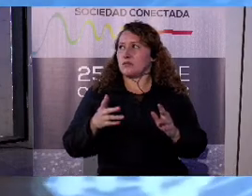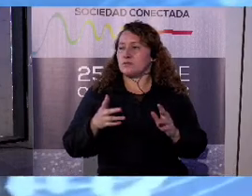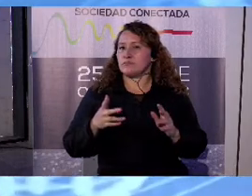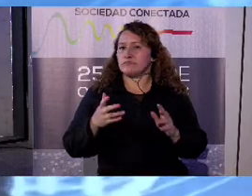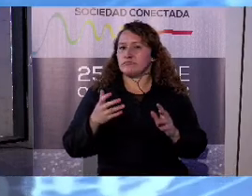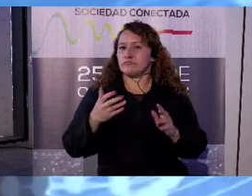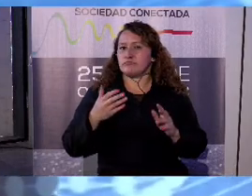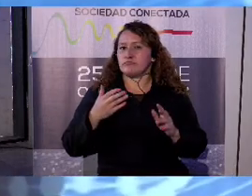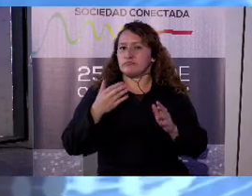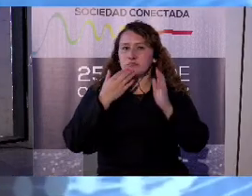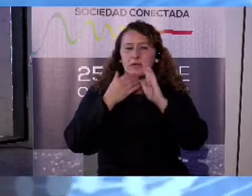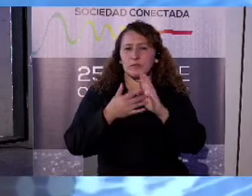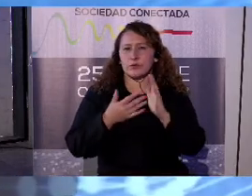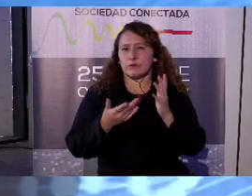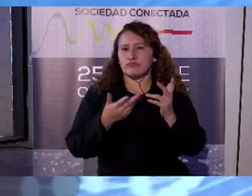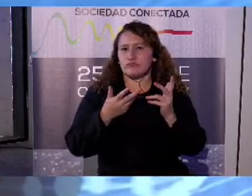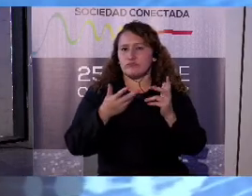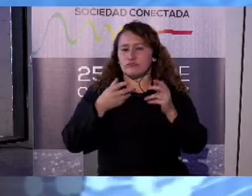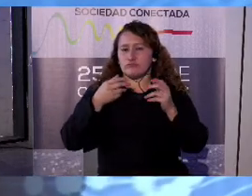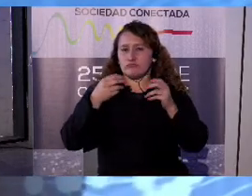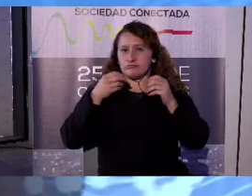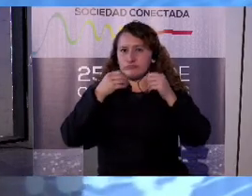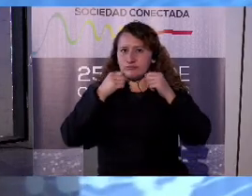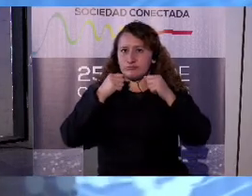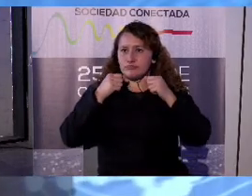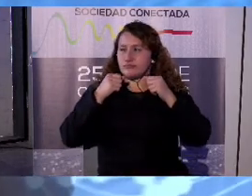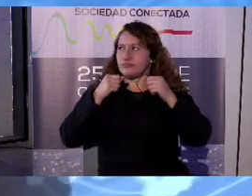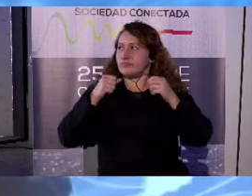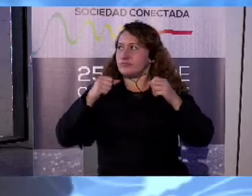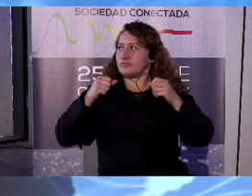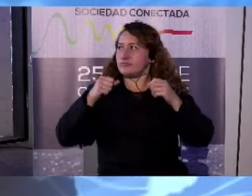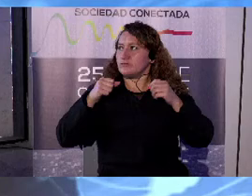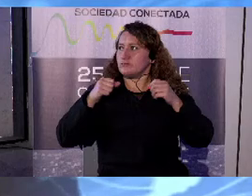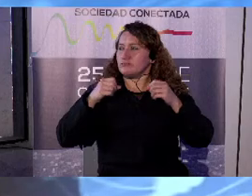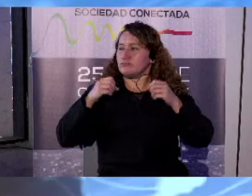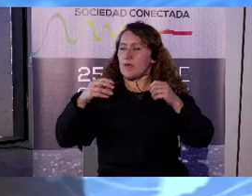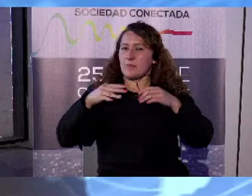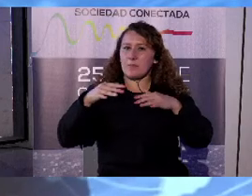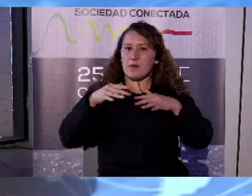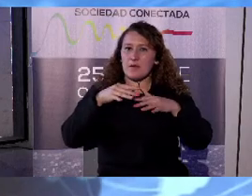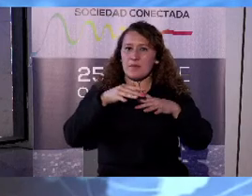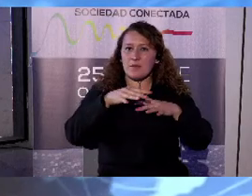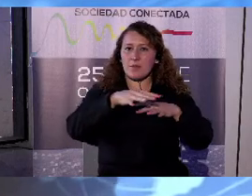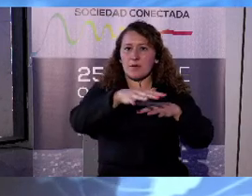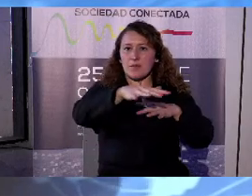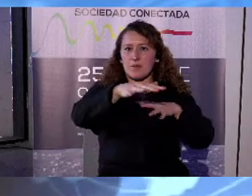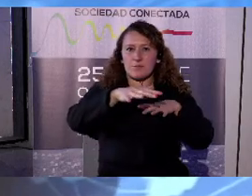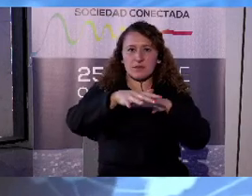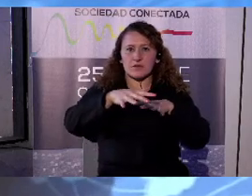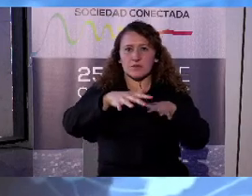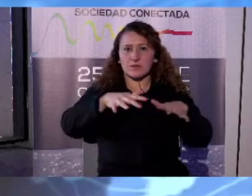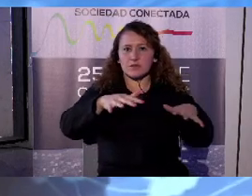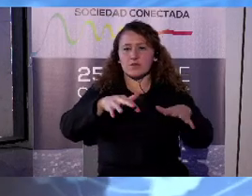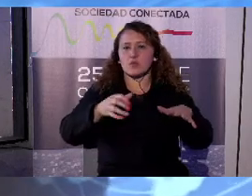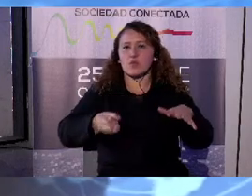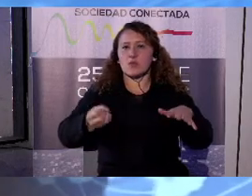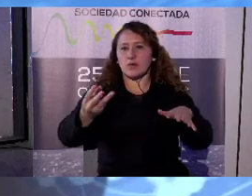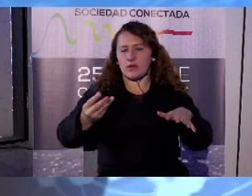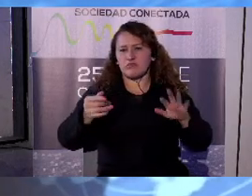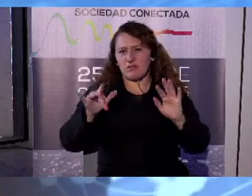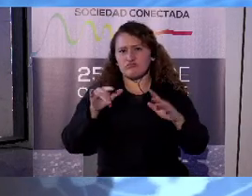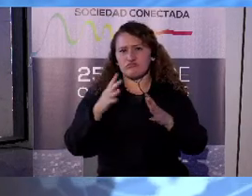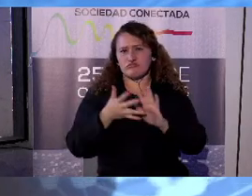por ejemplo para estudiar la propagación y Estos son datos reales como les dije